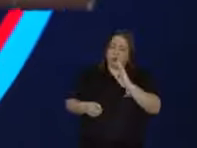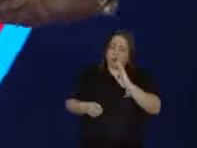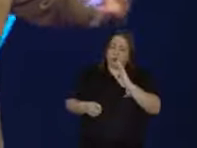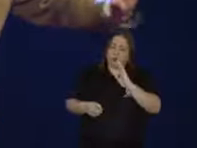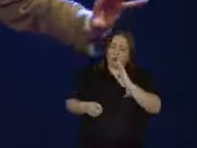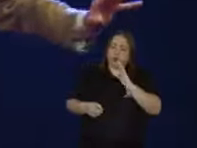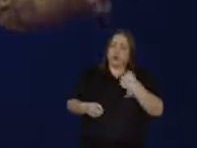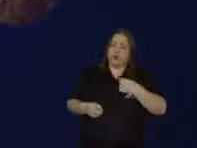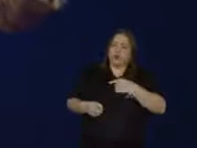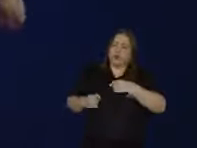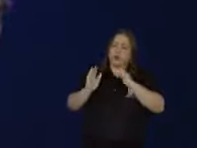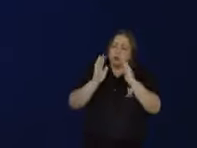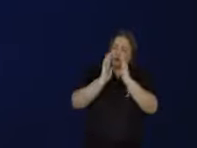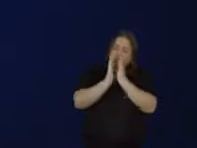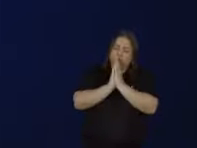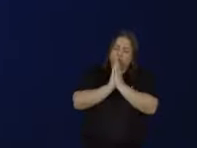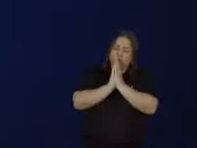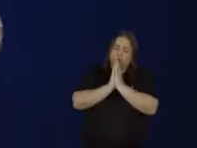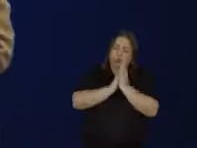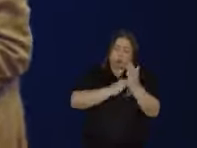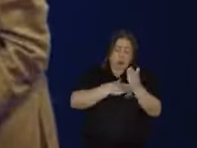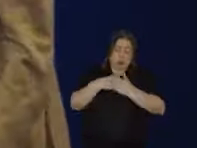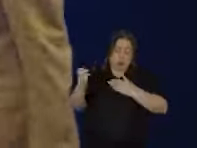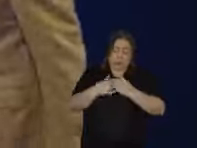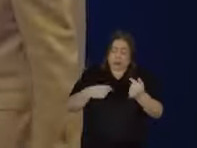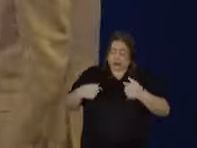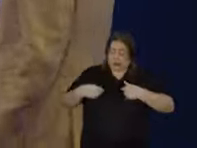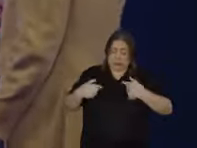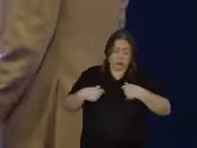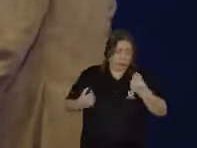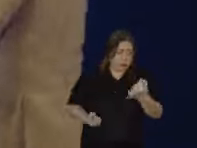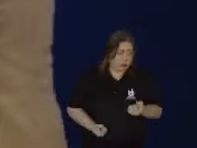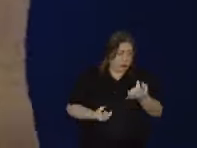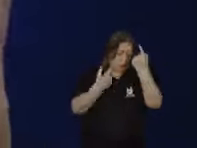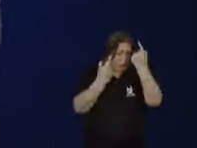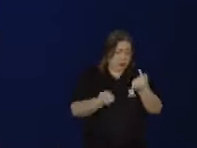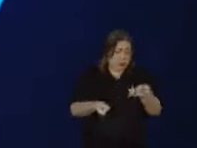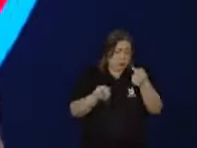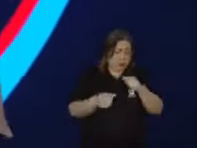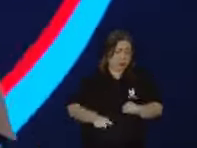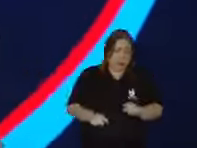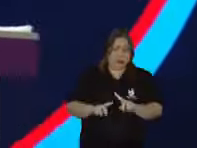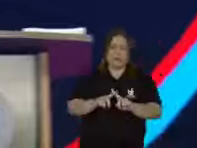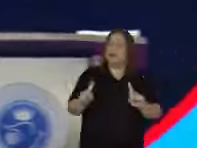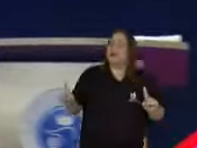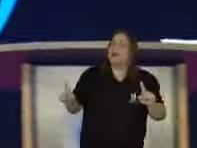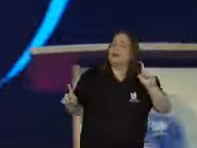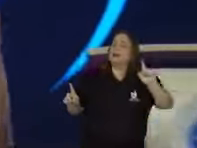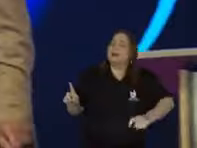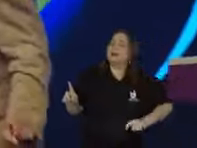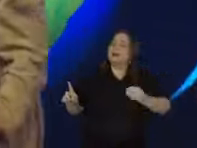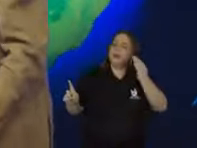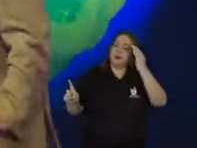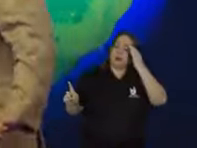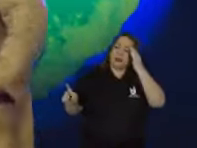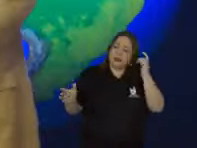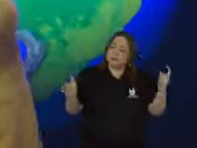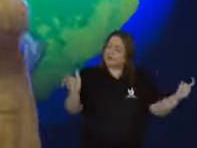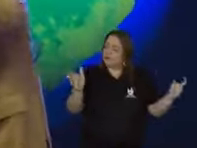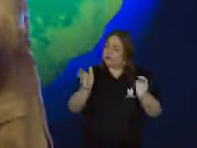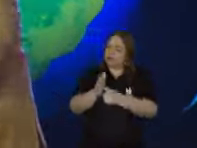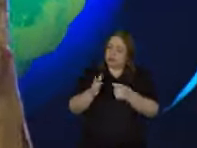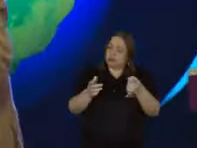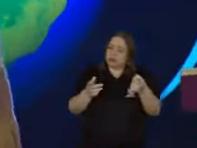Adoramos al Señor, aun cuando no entendemos lo que pasa. Pero también tenemos que reconocer que hay muchas circunstancias que